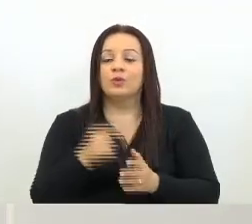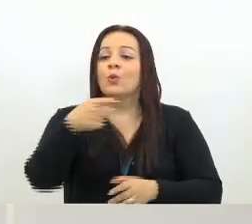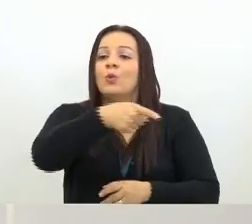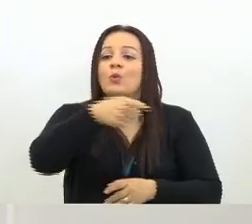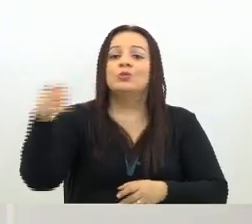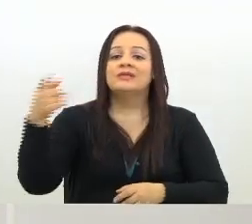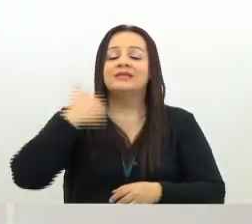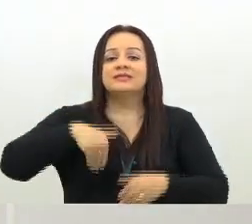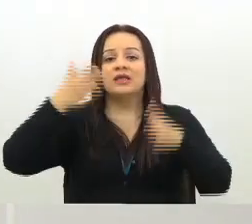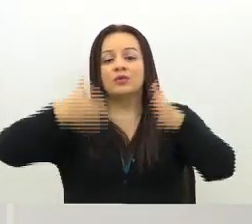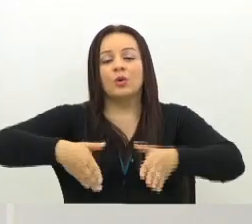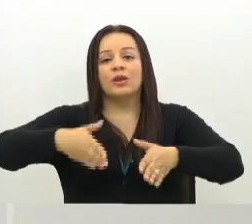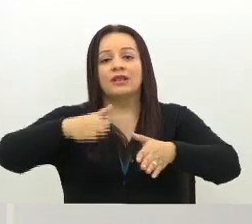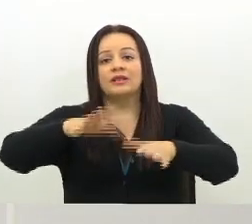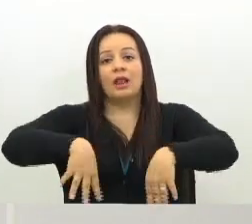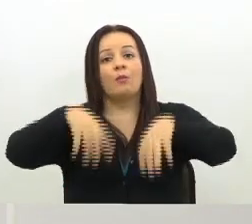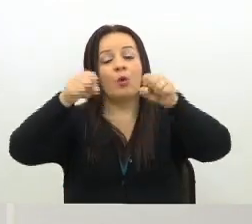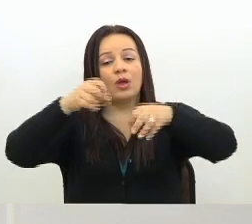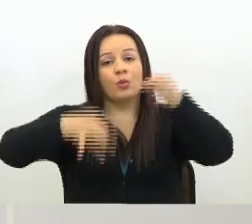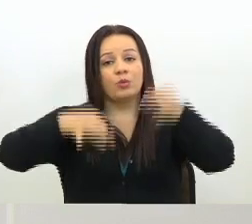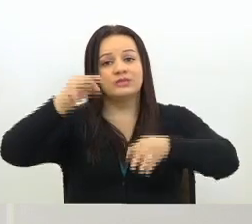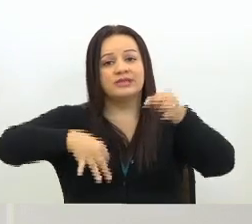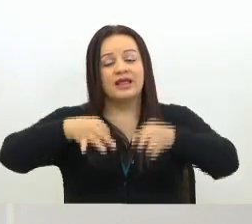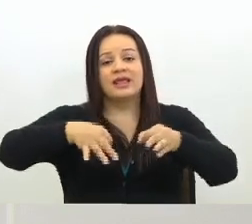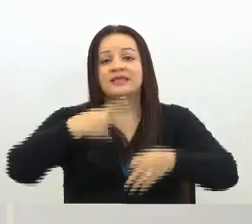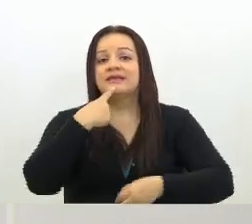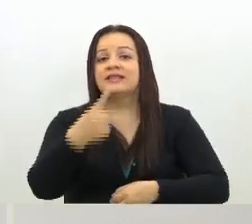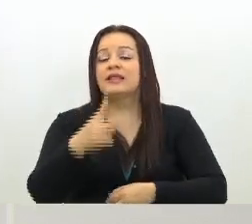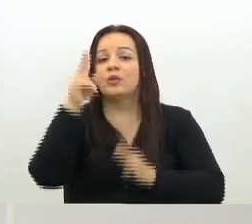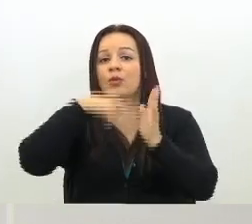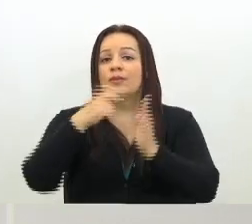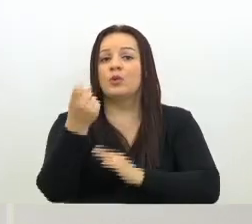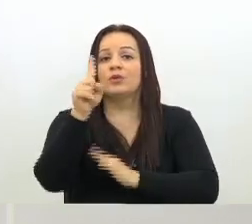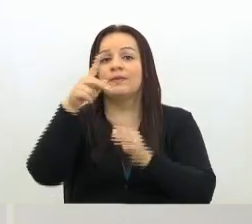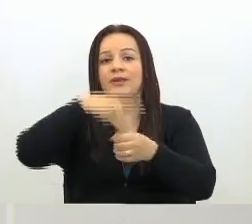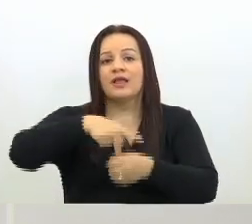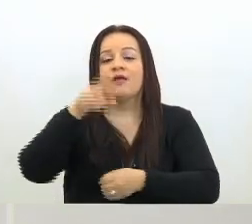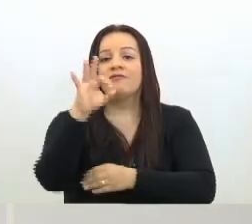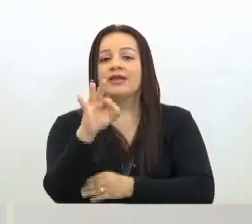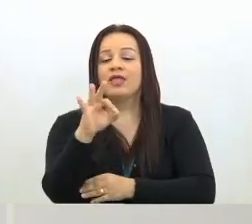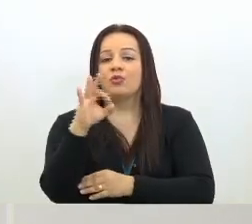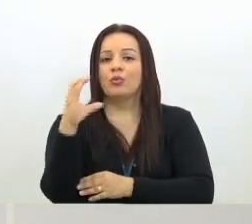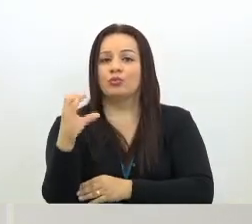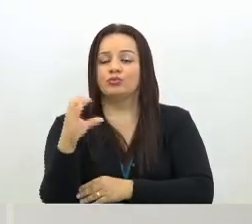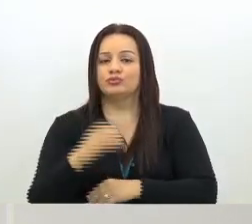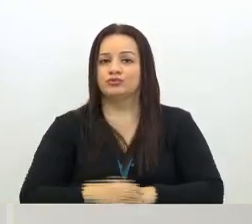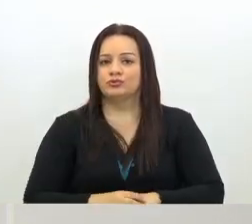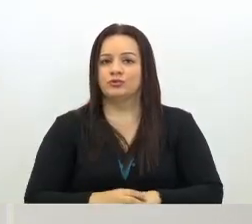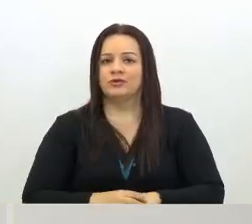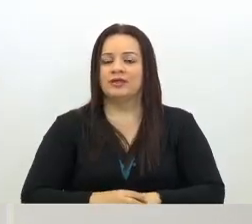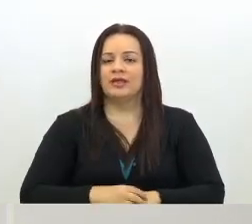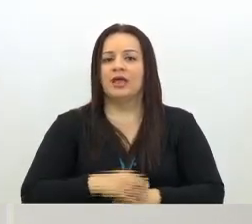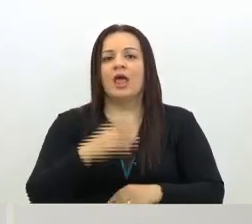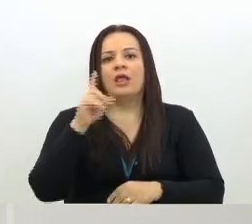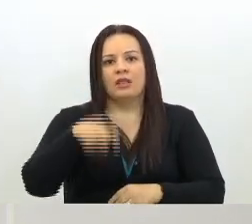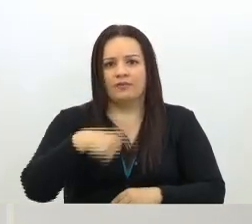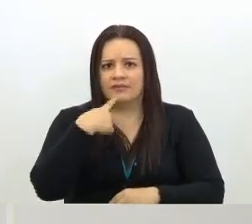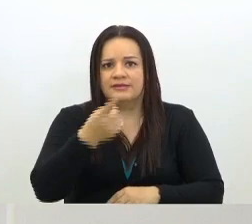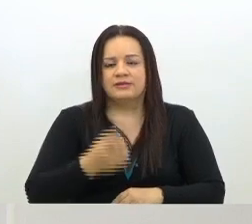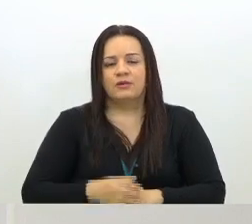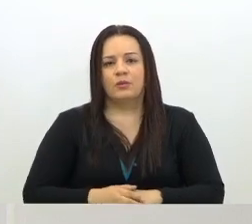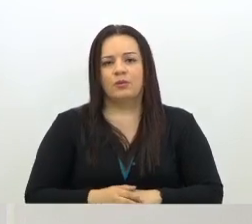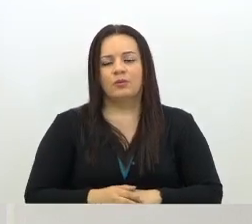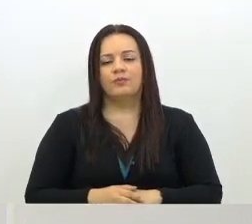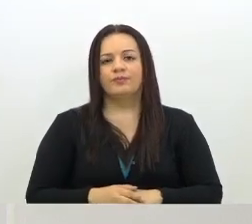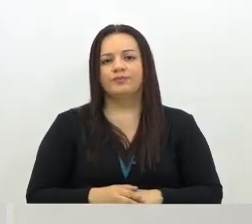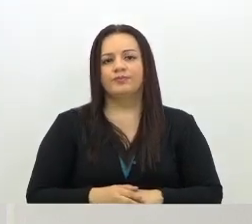Ustedes, señores del Poder Judicial, en la sentencia del 2011 en la que participó Fernando Cruz, qué decirlo,